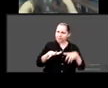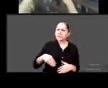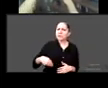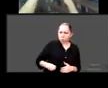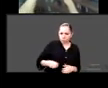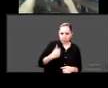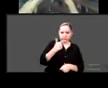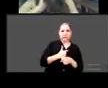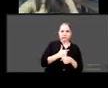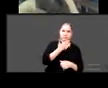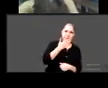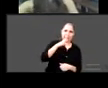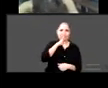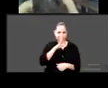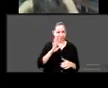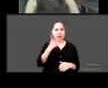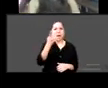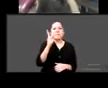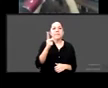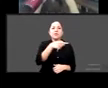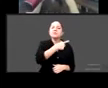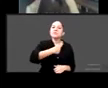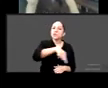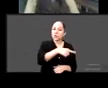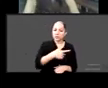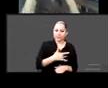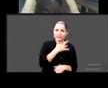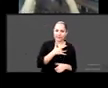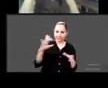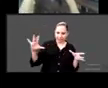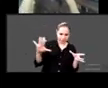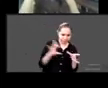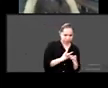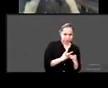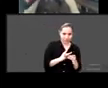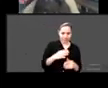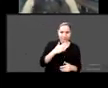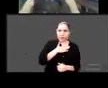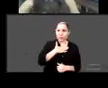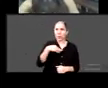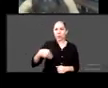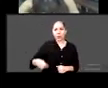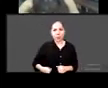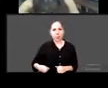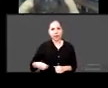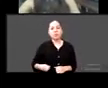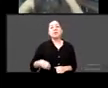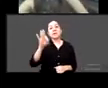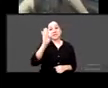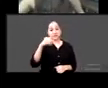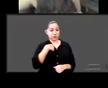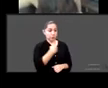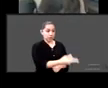porque aparece ante la evidencia del daño. Entonces, si yo experimento culpa después de haber agredido a mi hijo, eso